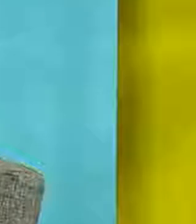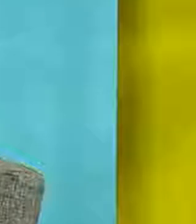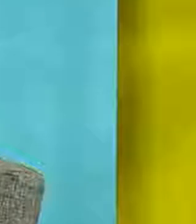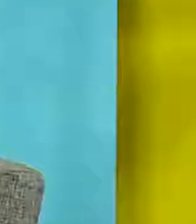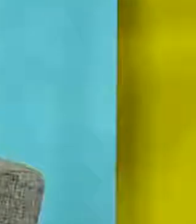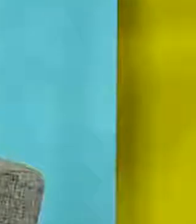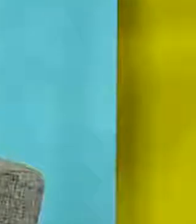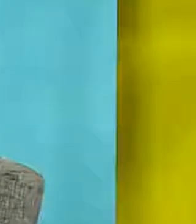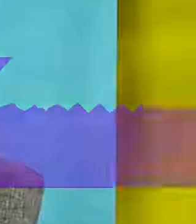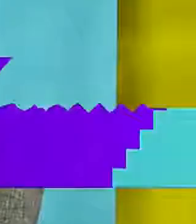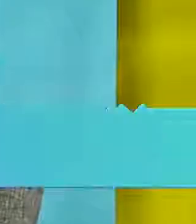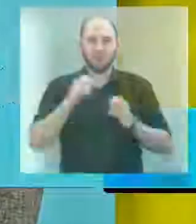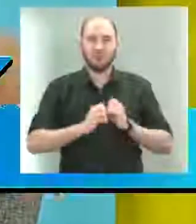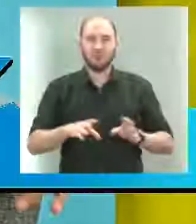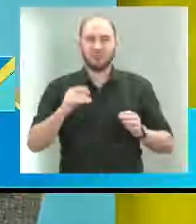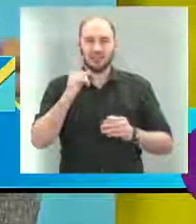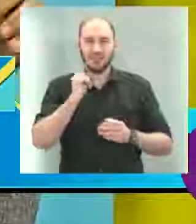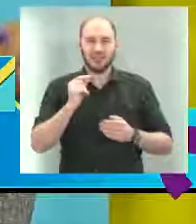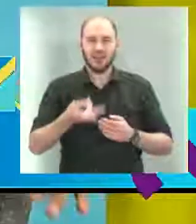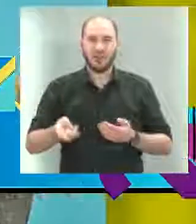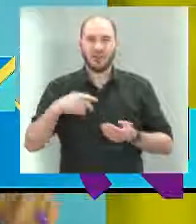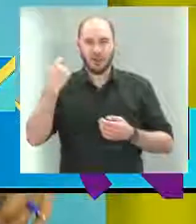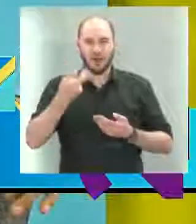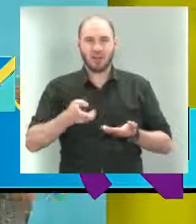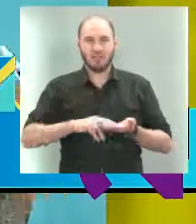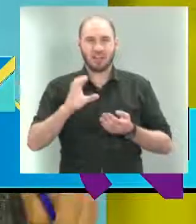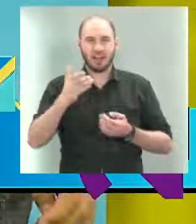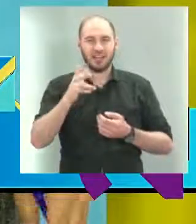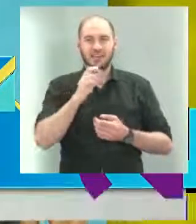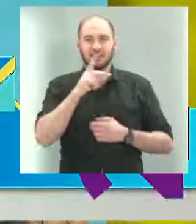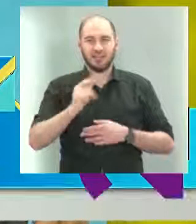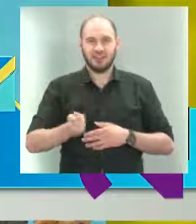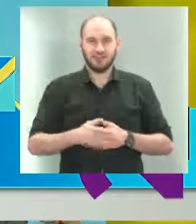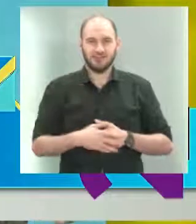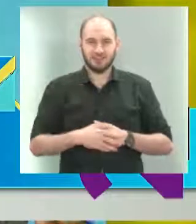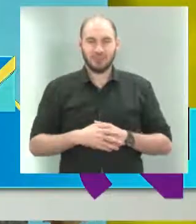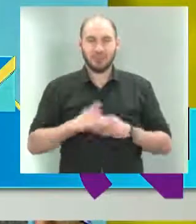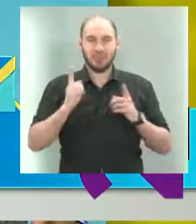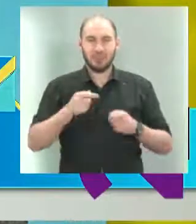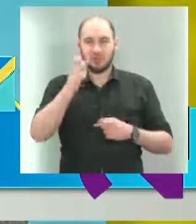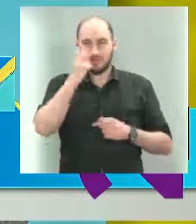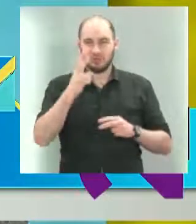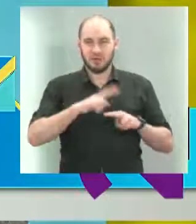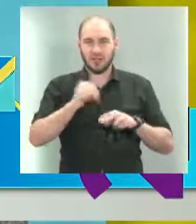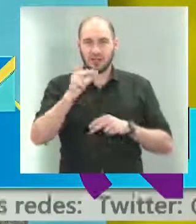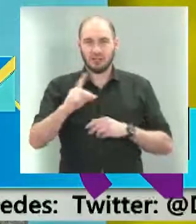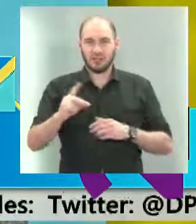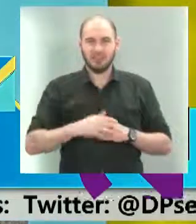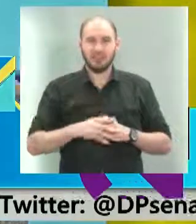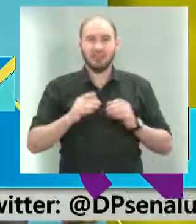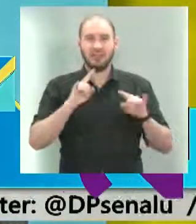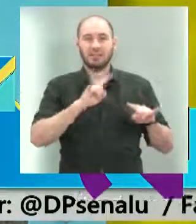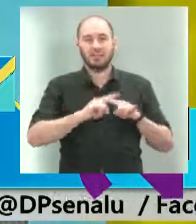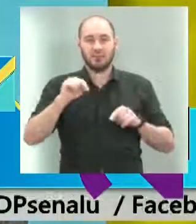Bienvenidos a Distintos Parecidos. Estamos arrancando un nuevo programa en el canal número 30 de la televisión digital abierta, en el 22 de Supercanal HD y